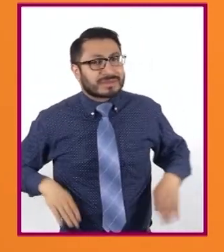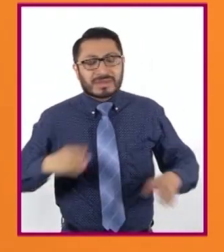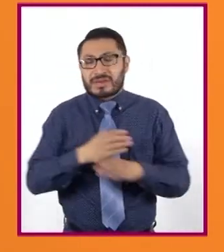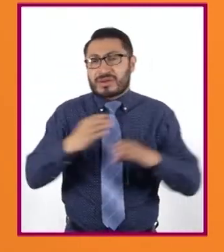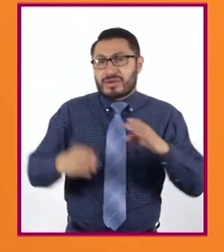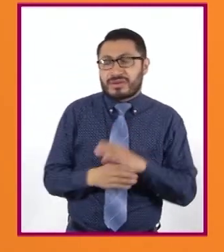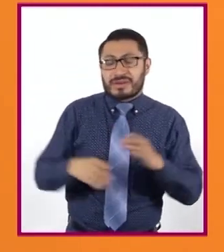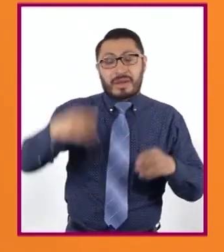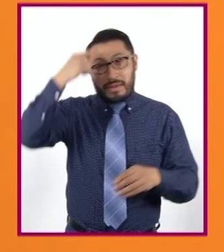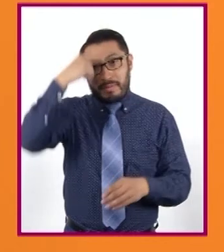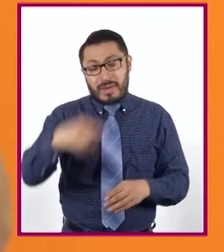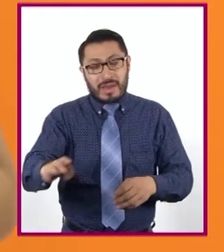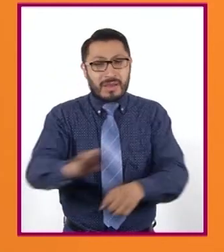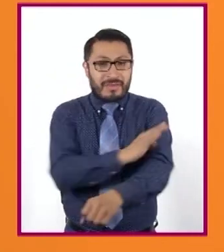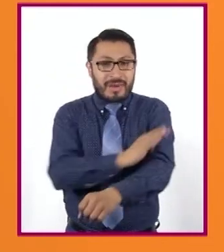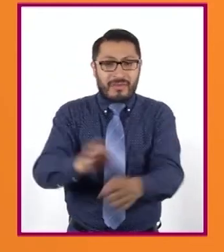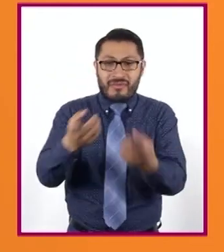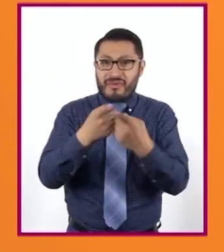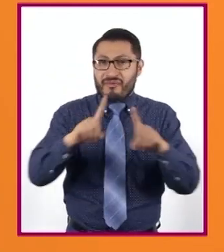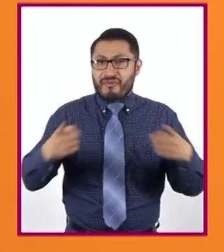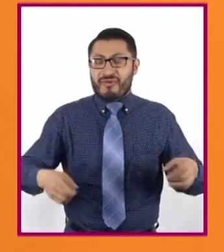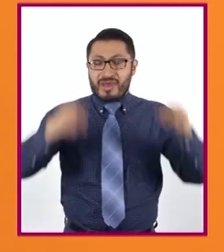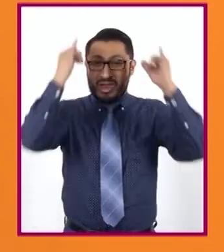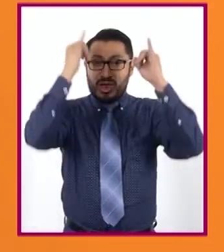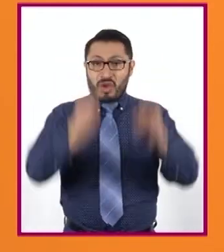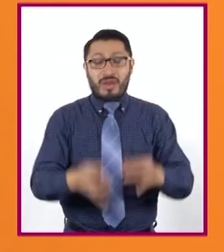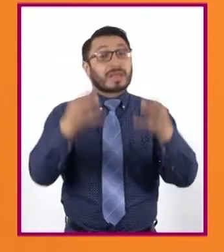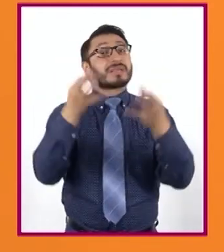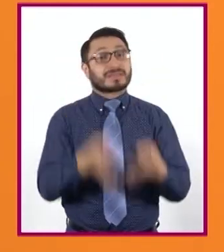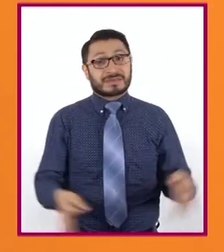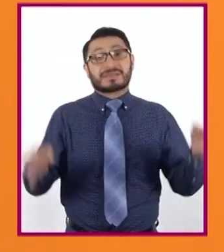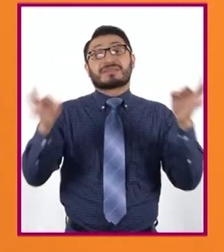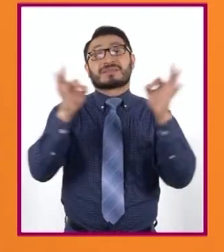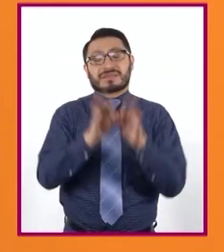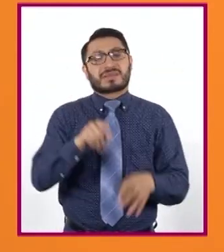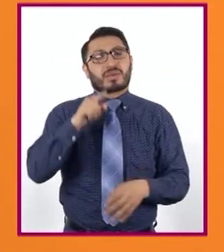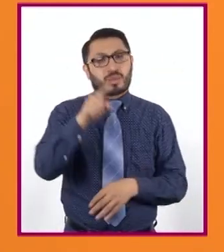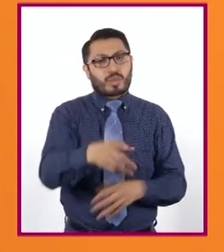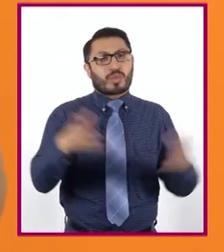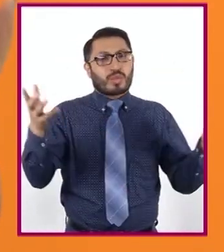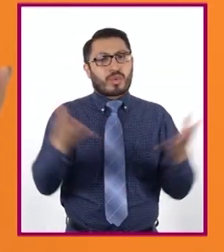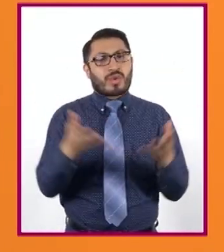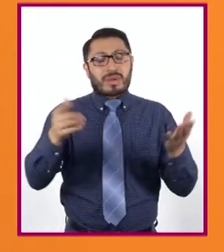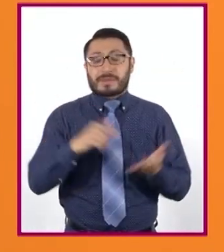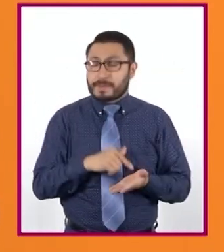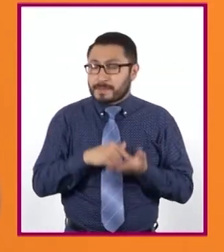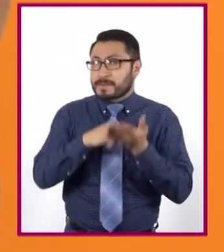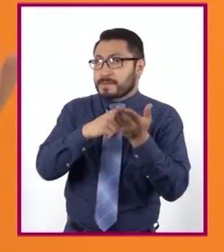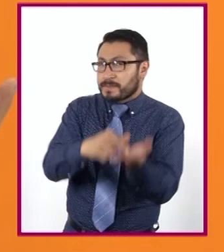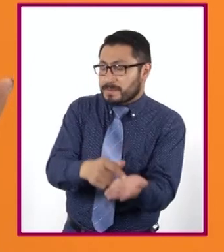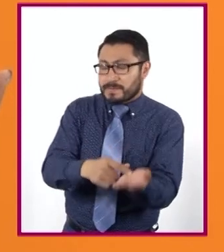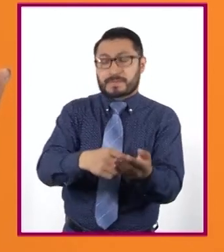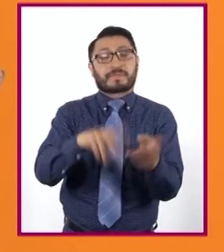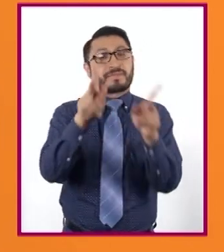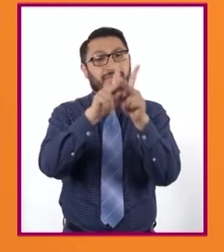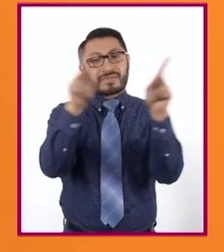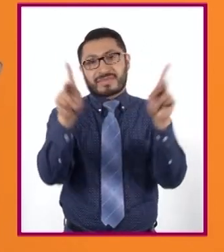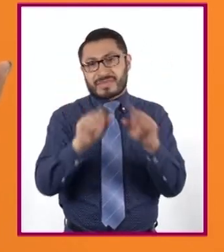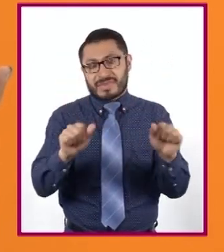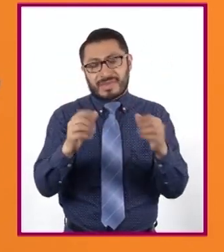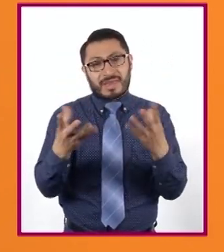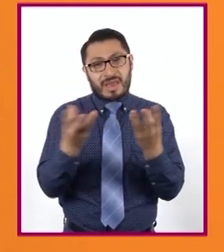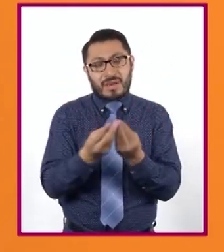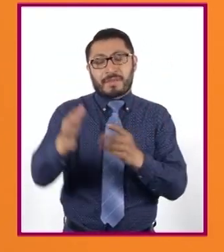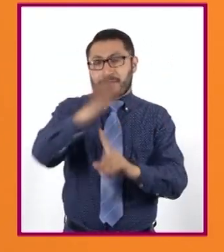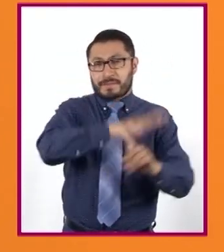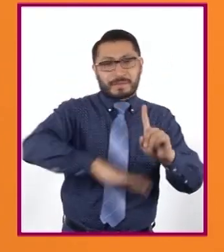para favorecer su desarrollo integral. Es importante que lleven a cabo estas propuestas en armonía con su